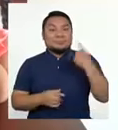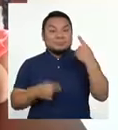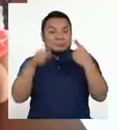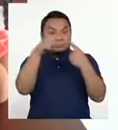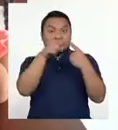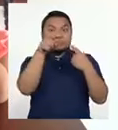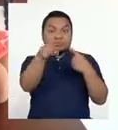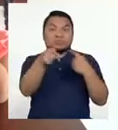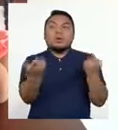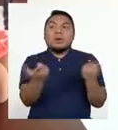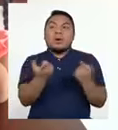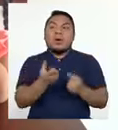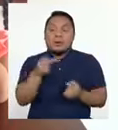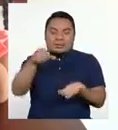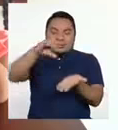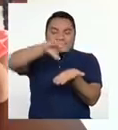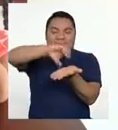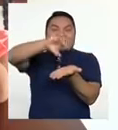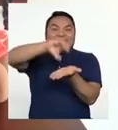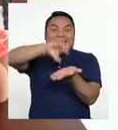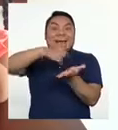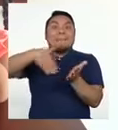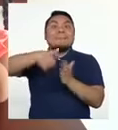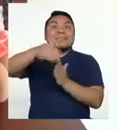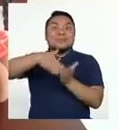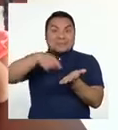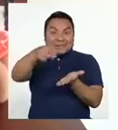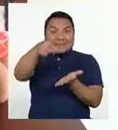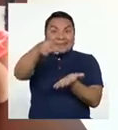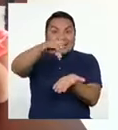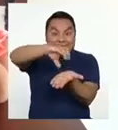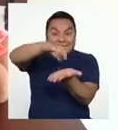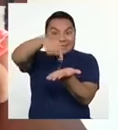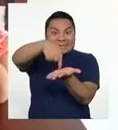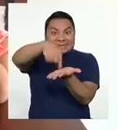Colocamos la pintura en nuestra mano.